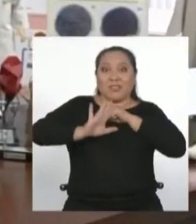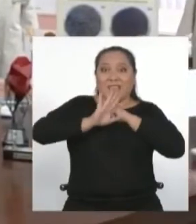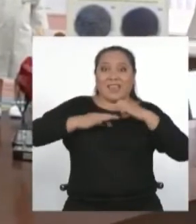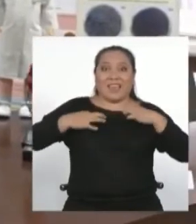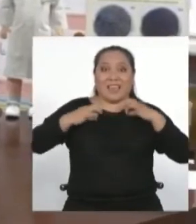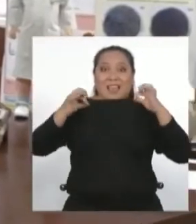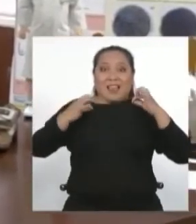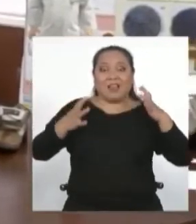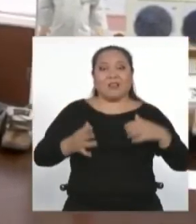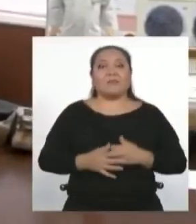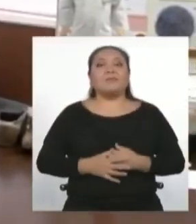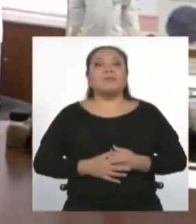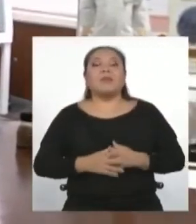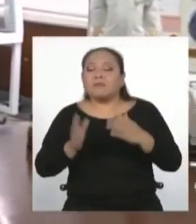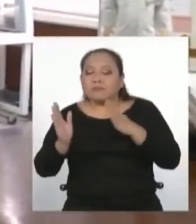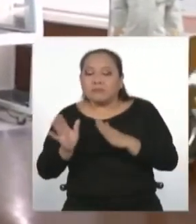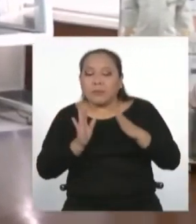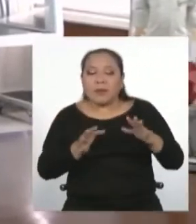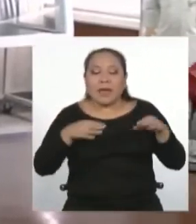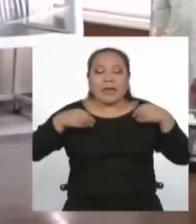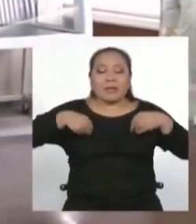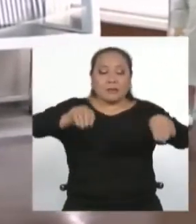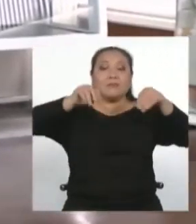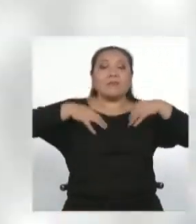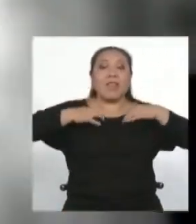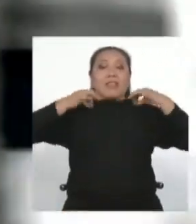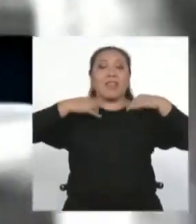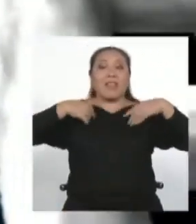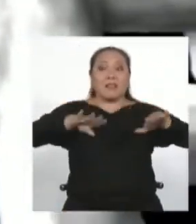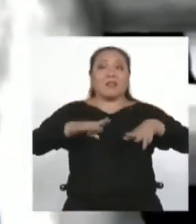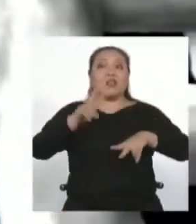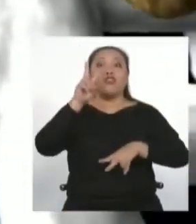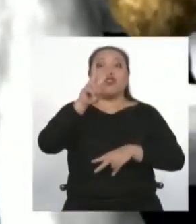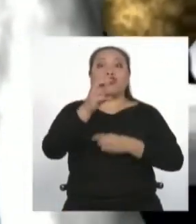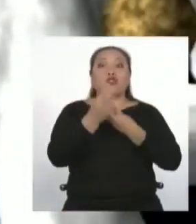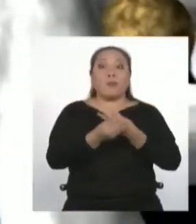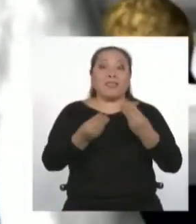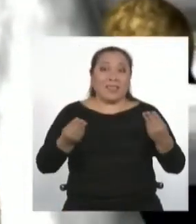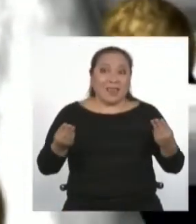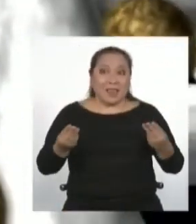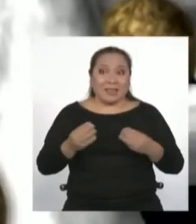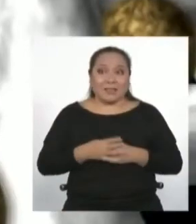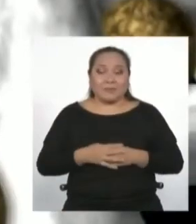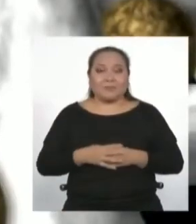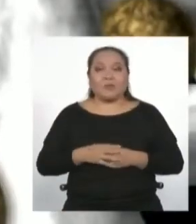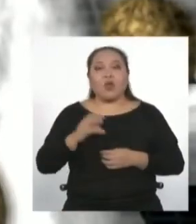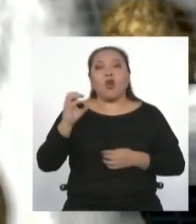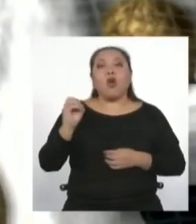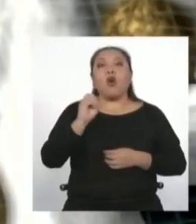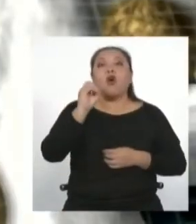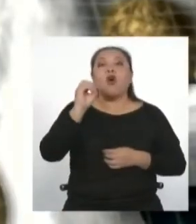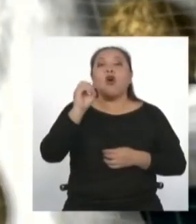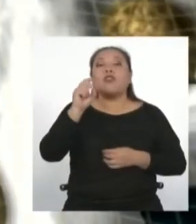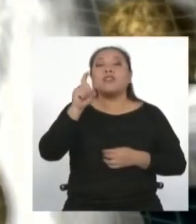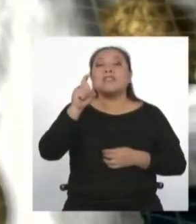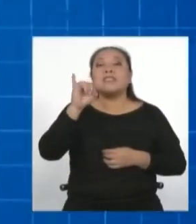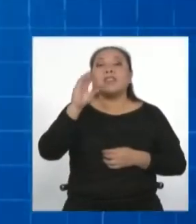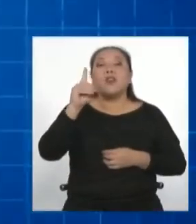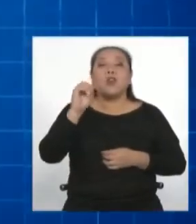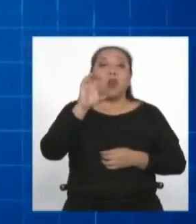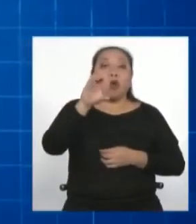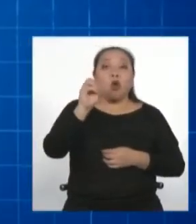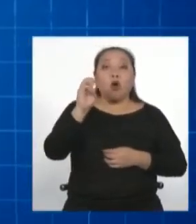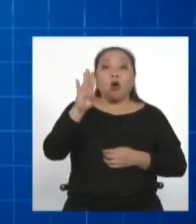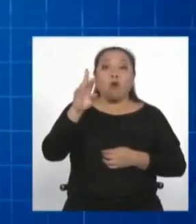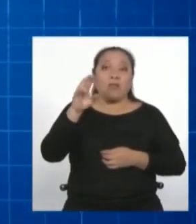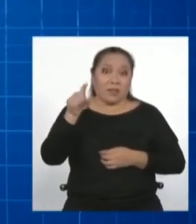funcionalización de los textiles nosotros trabajamos con 2 materiales en forma de nanopartículas, el óxido de cobre y el óxido de zinc.